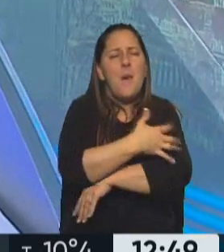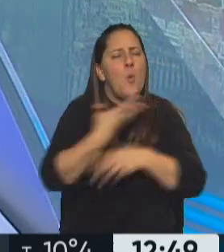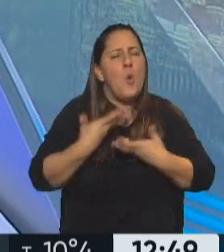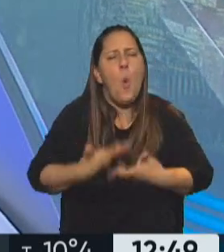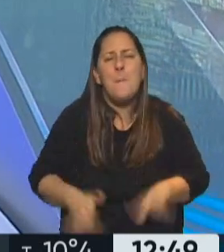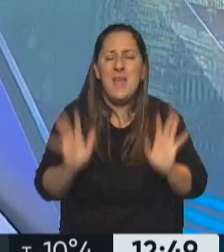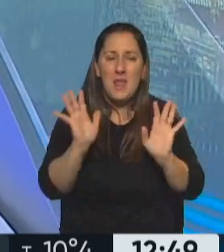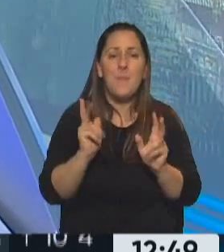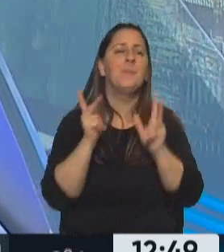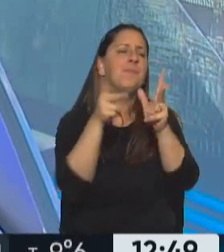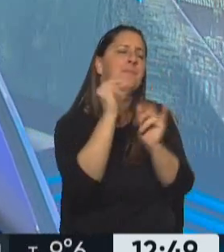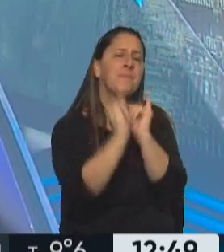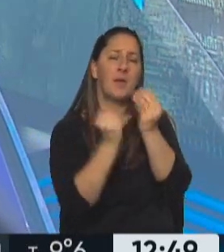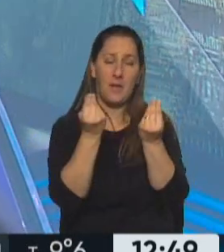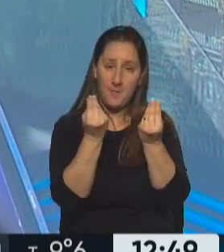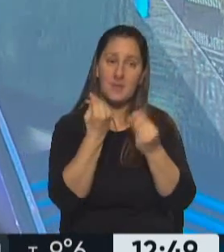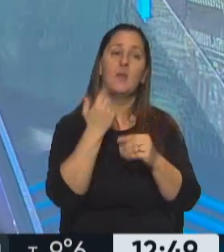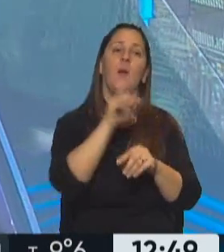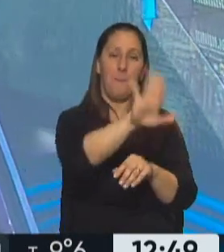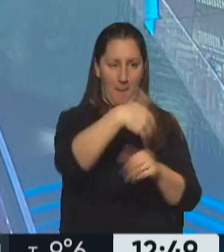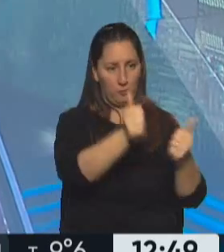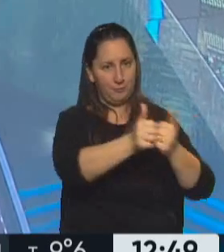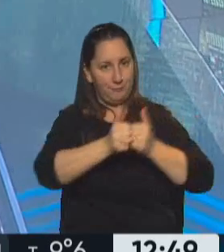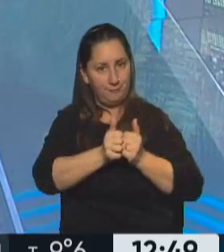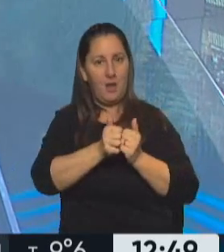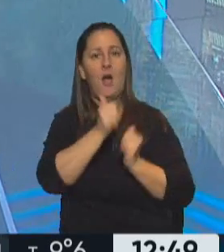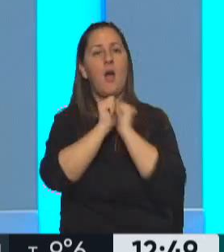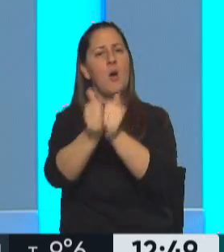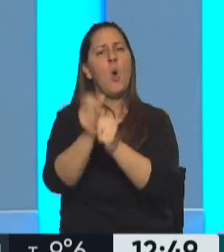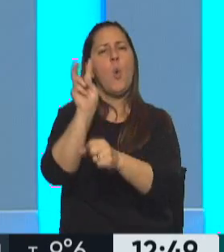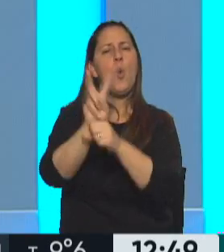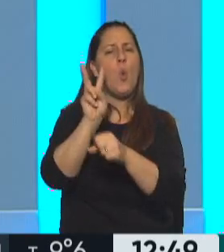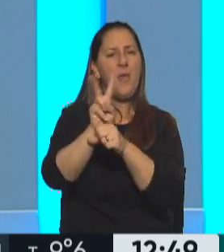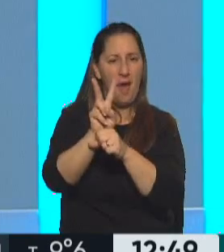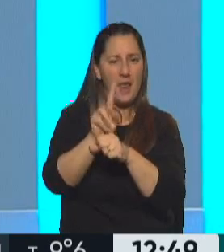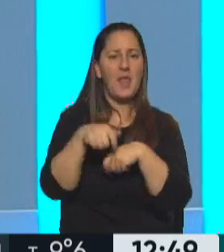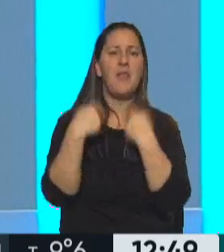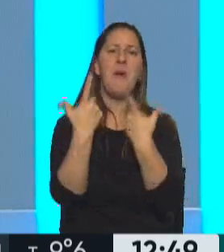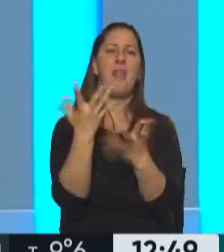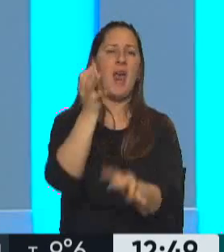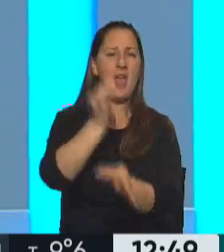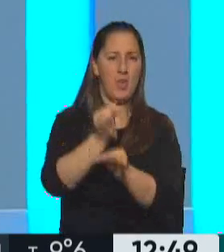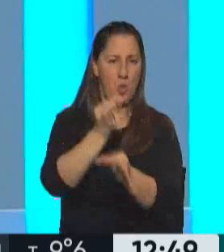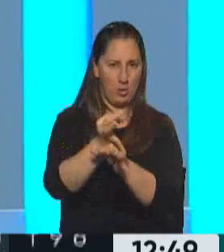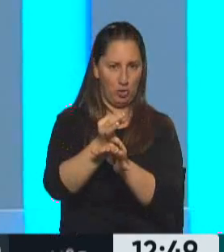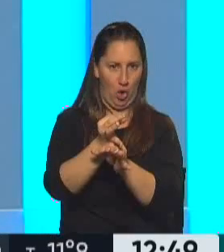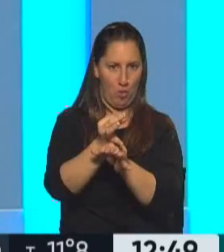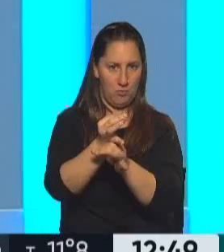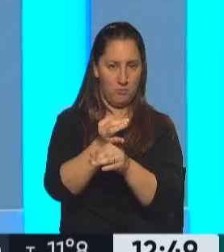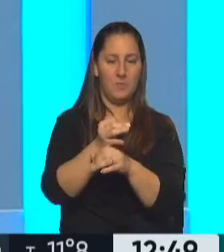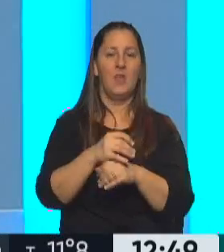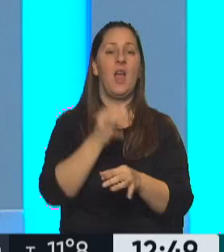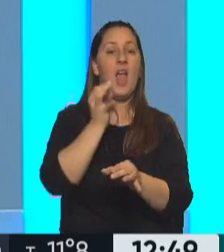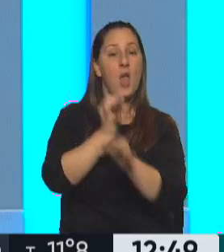les decían les decían que se las iban a llevar y que las iban a cuidar y que les iban a dar educación no la